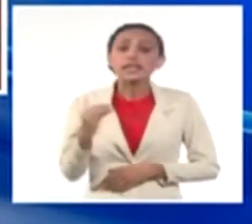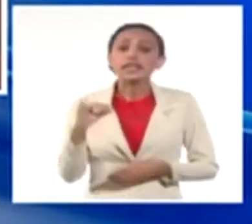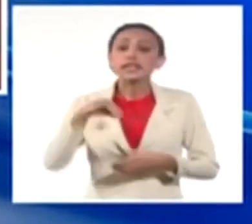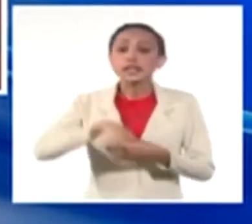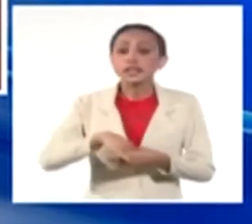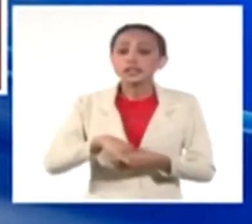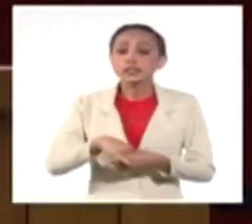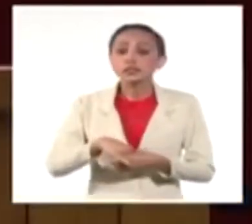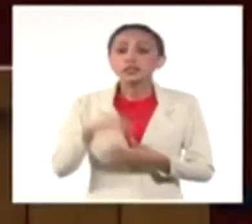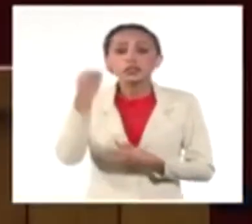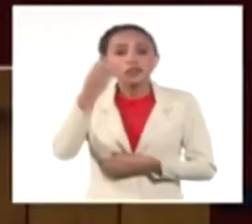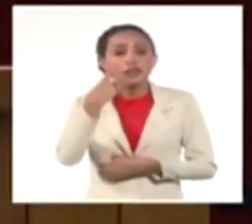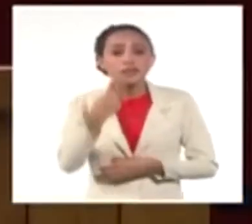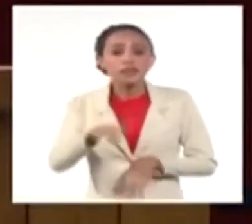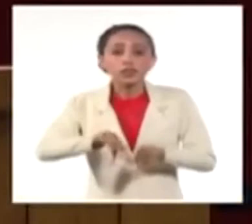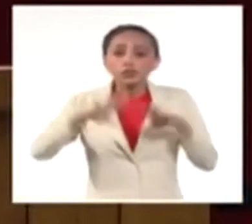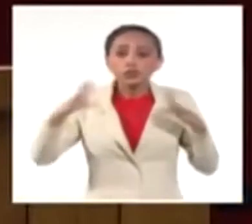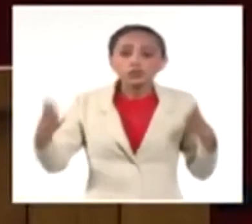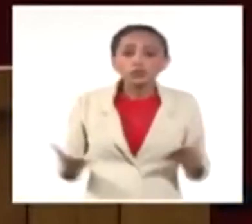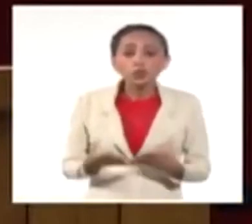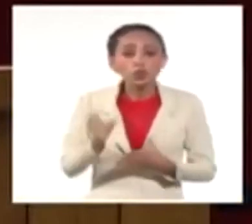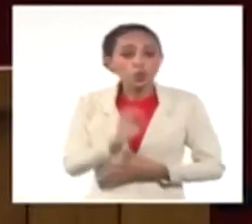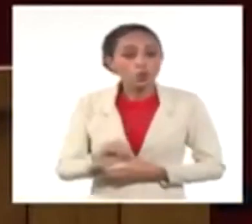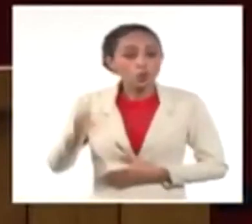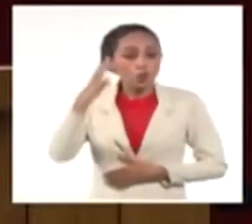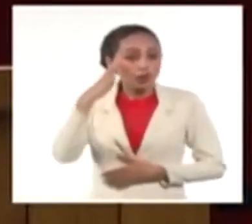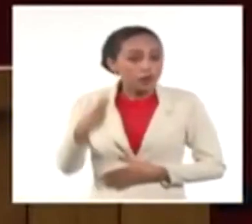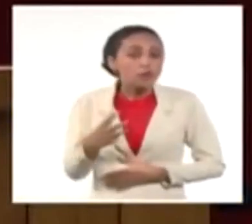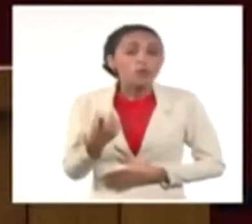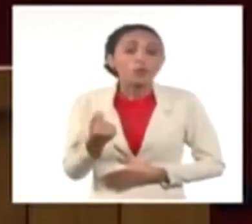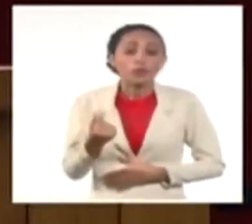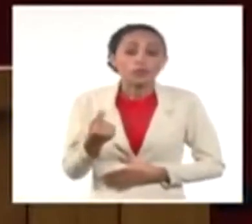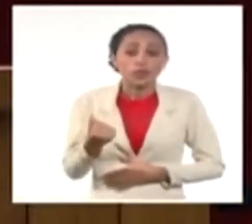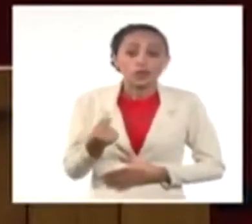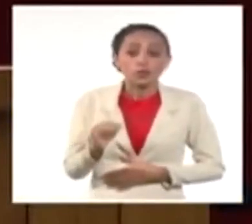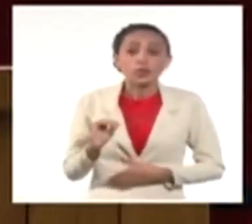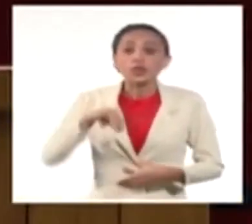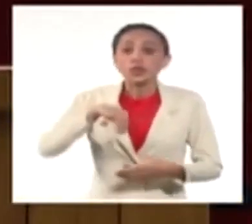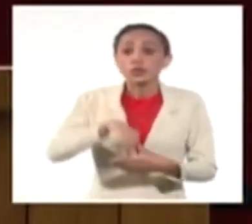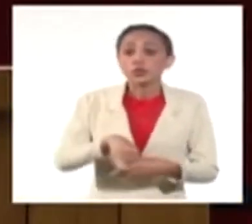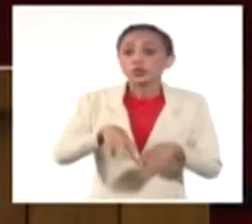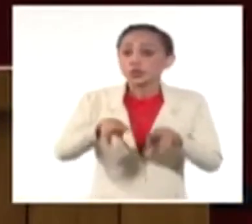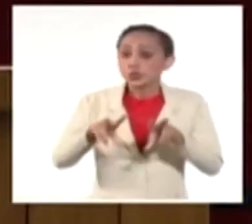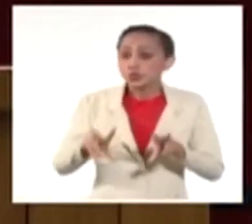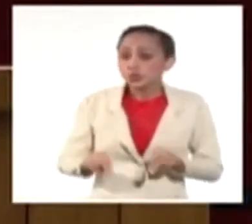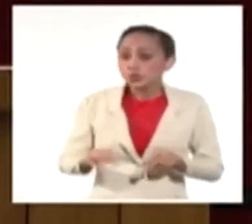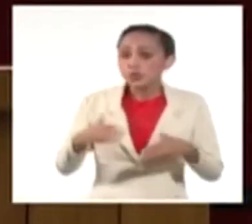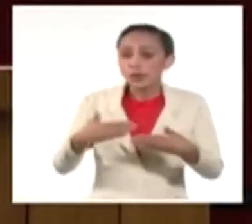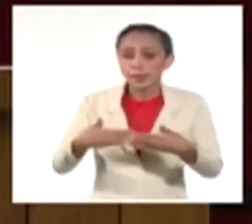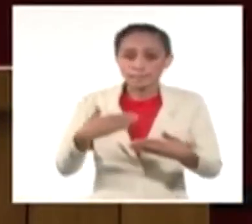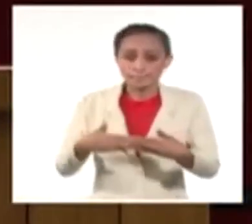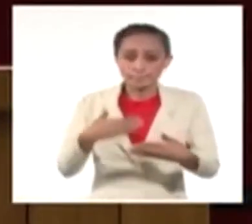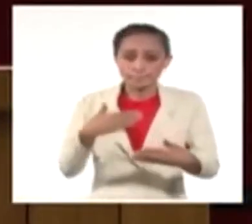los aportes de todos los sectores de la economía, incluyendo los nuevos actores, en un